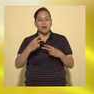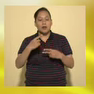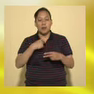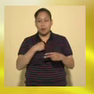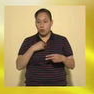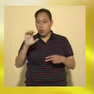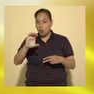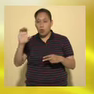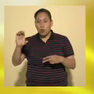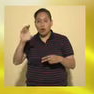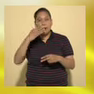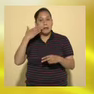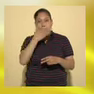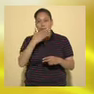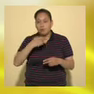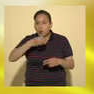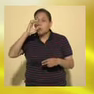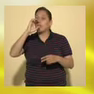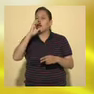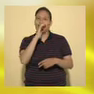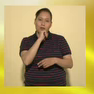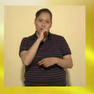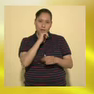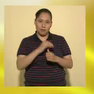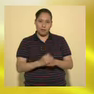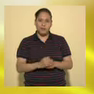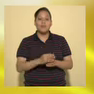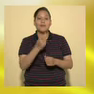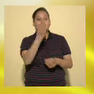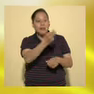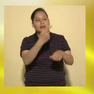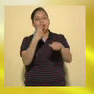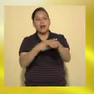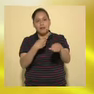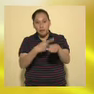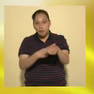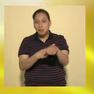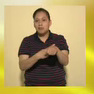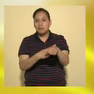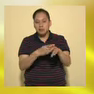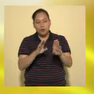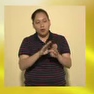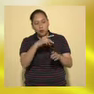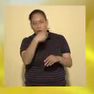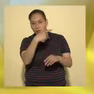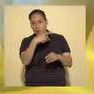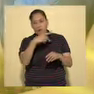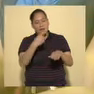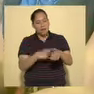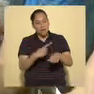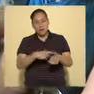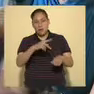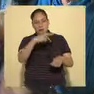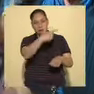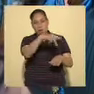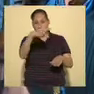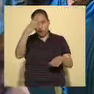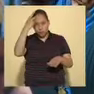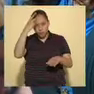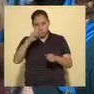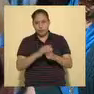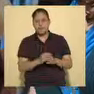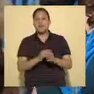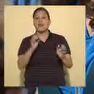consumir la fenilalanina, ¿ok? Pero son enfermedades que tienen características muy propias. A lo que voy y el mensaje que yo quiero